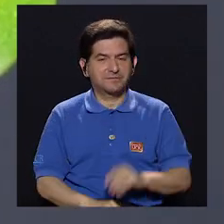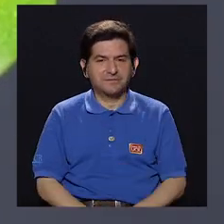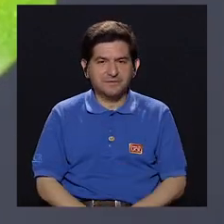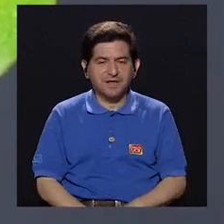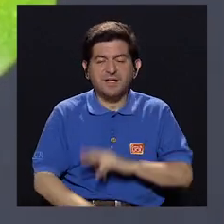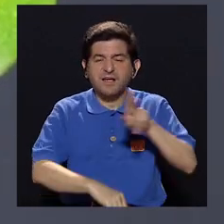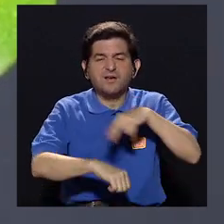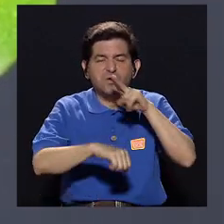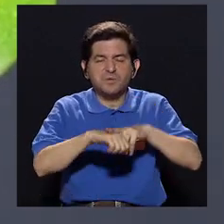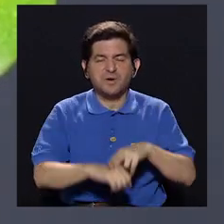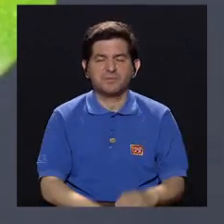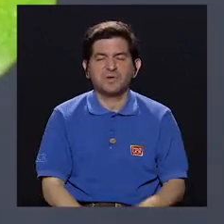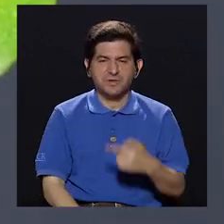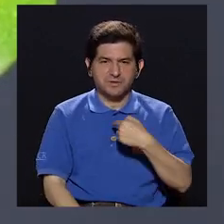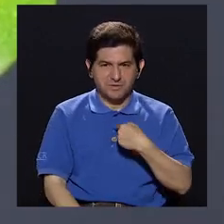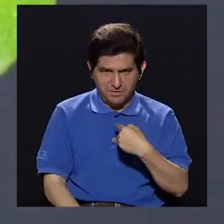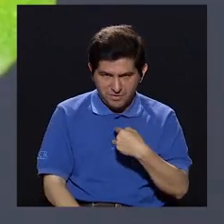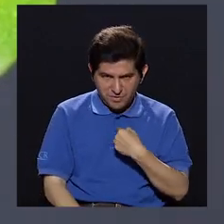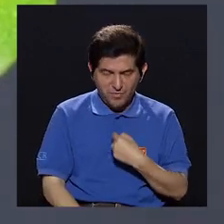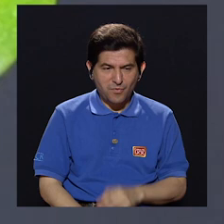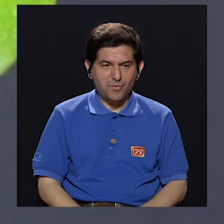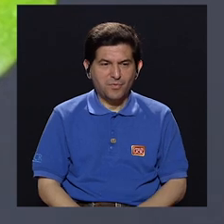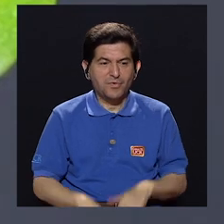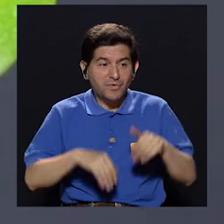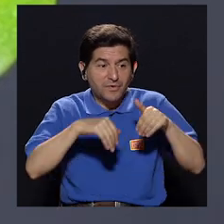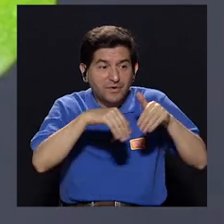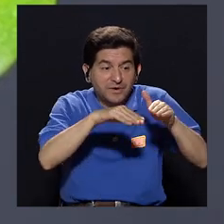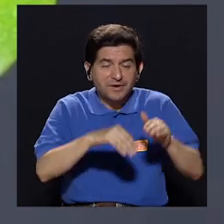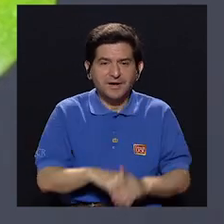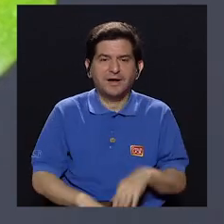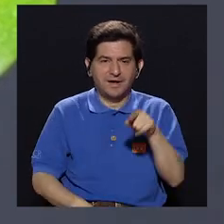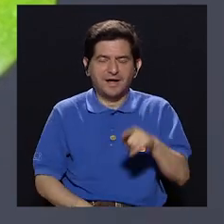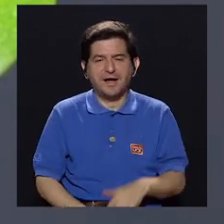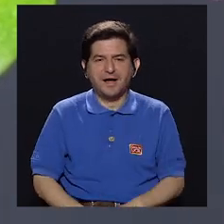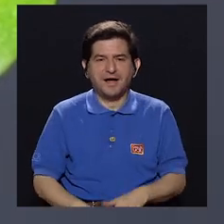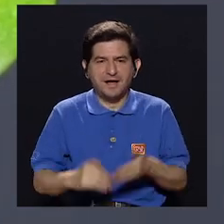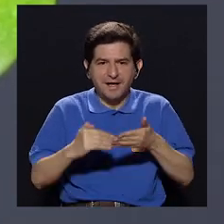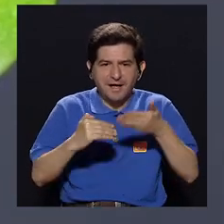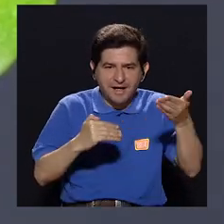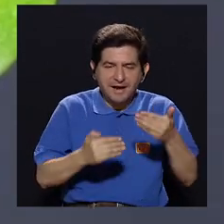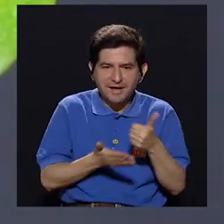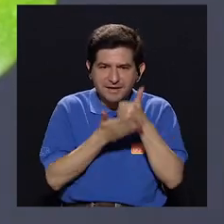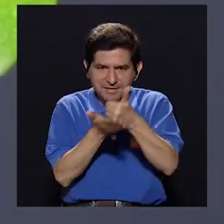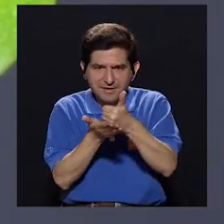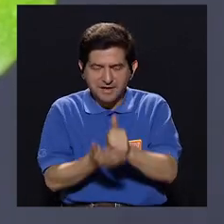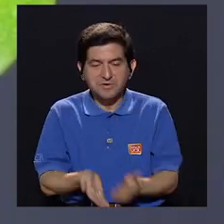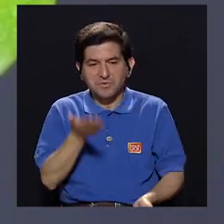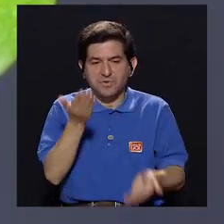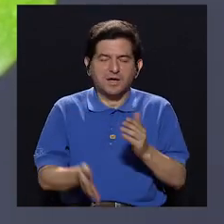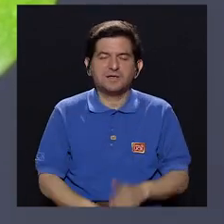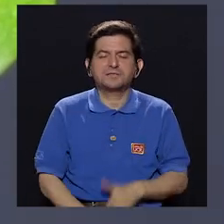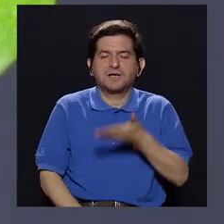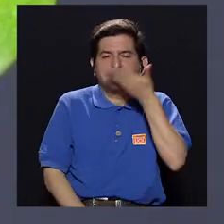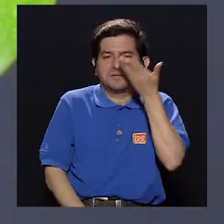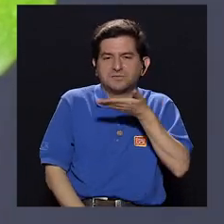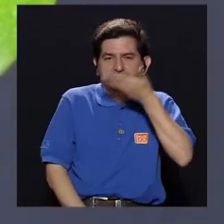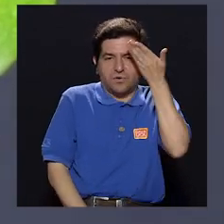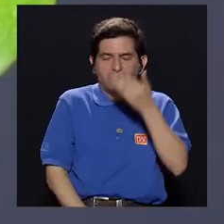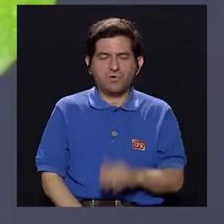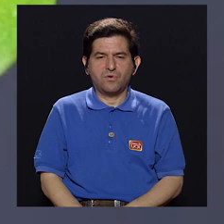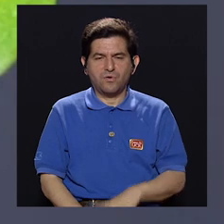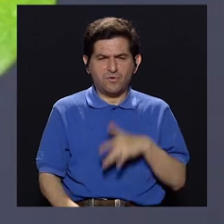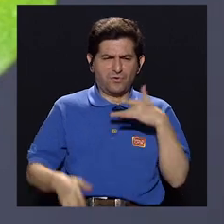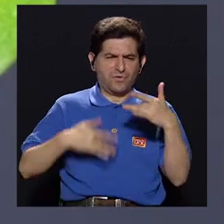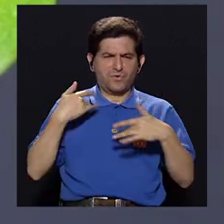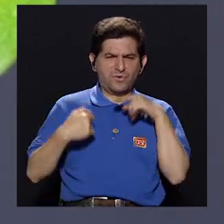asust normalmente asustas al al polinizador O sea ya sea porque o lees o porque eh siente